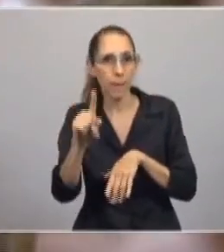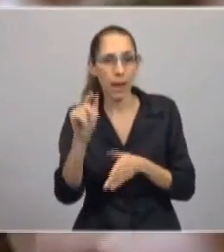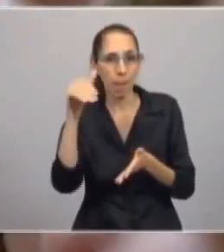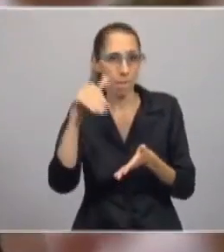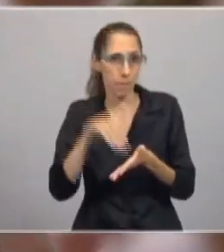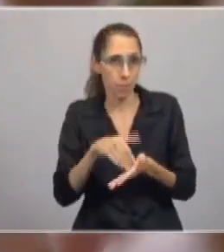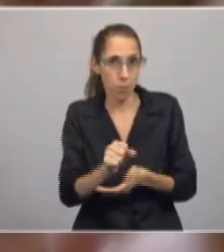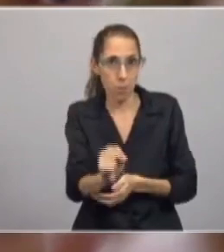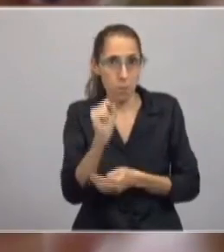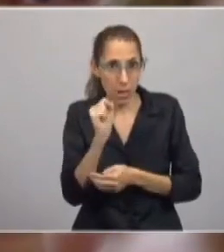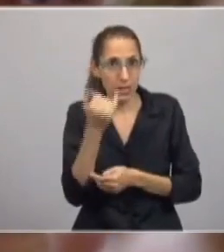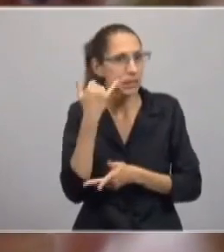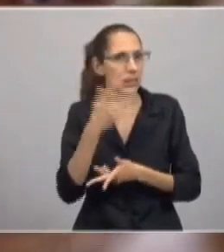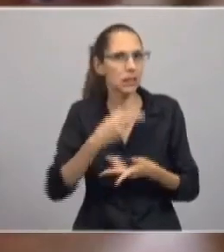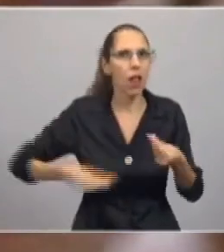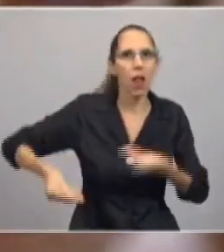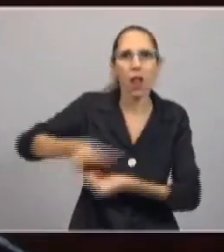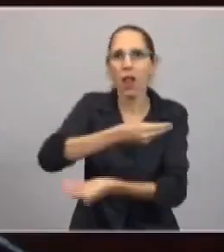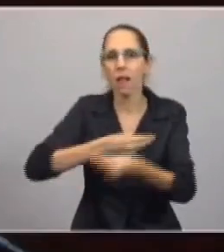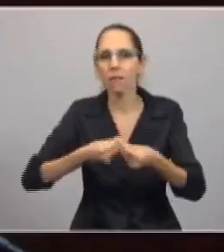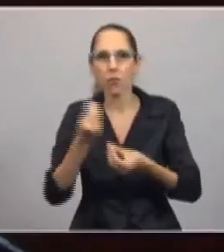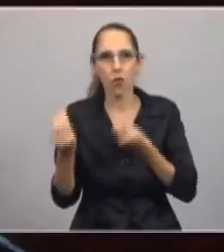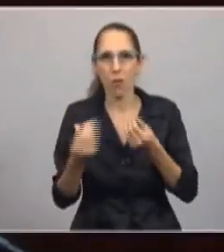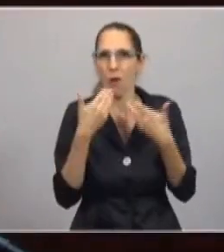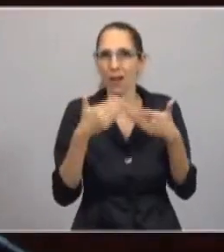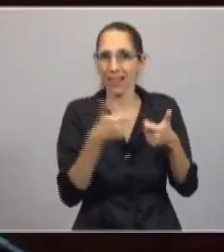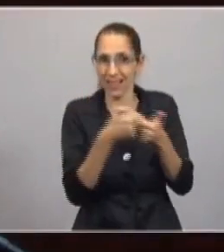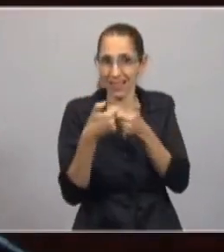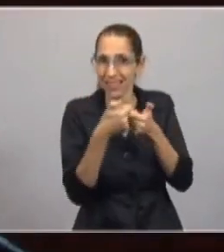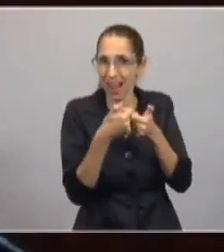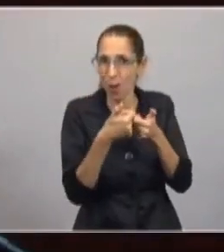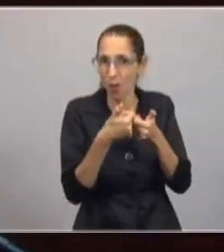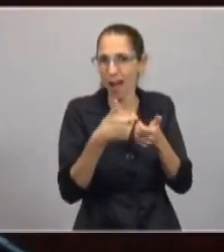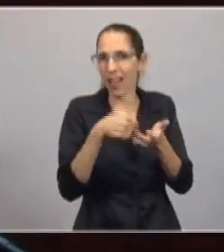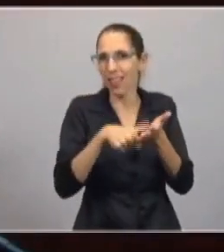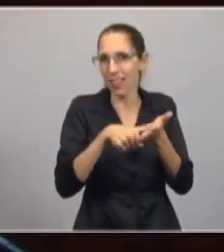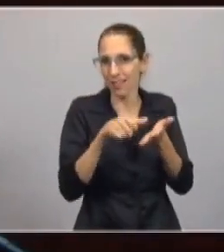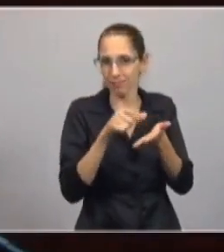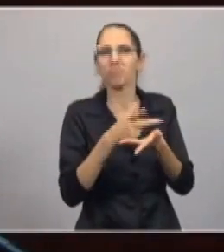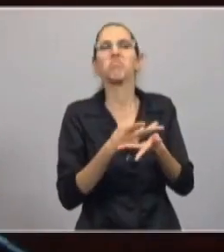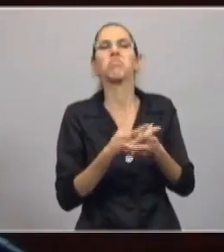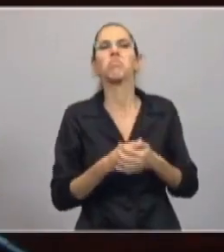de pesos mediante los beneficios de la cuenta DNI a través de